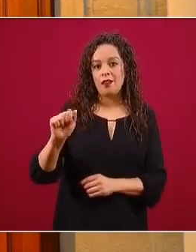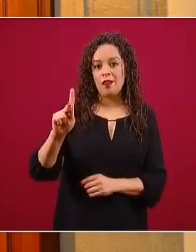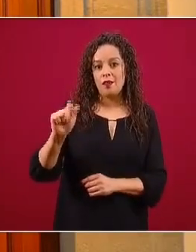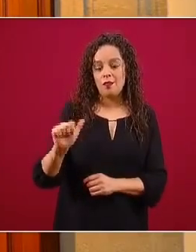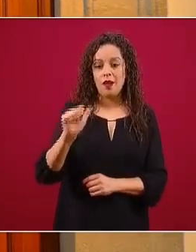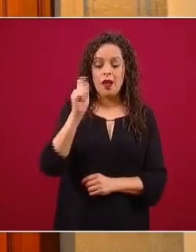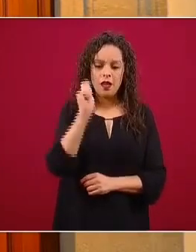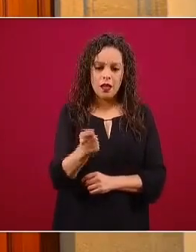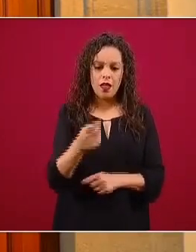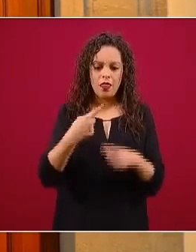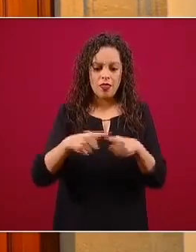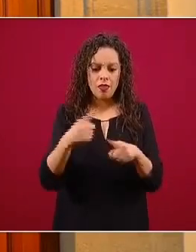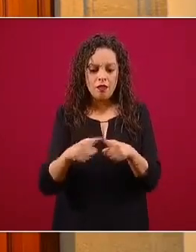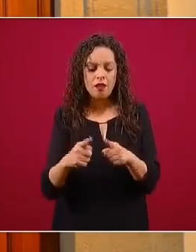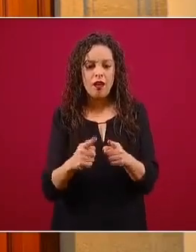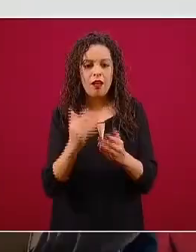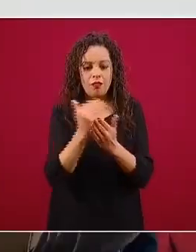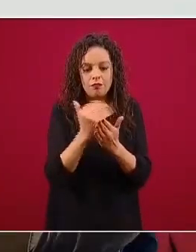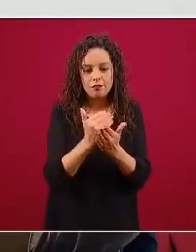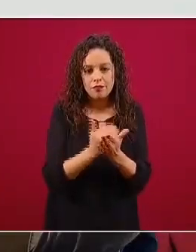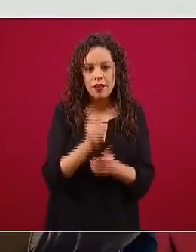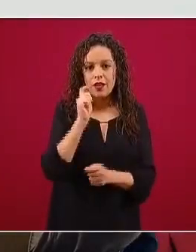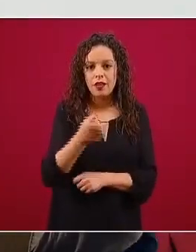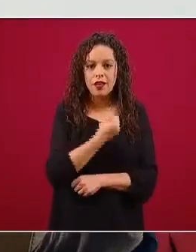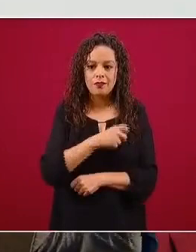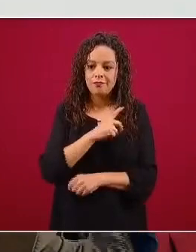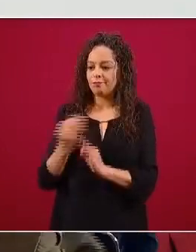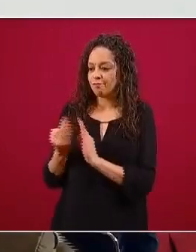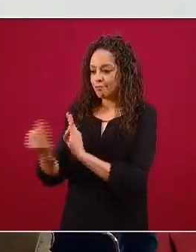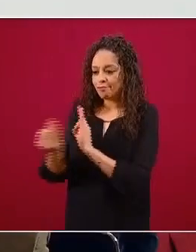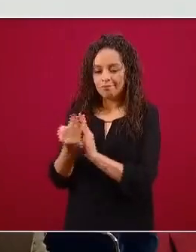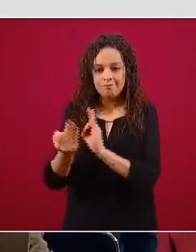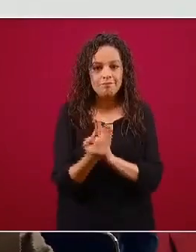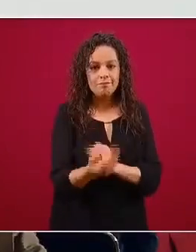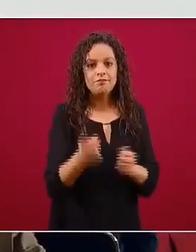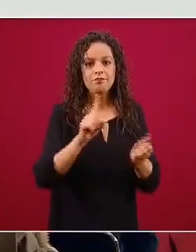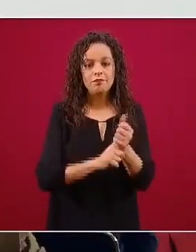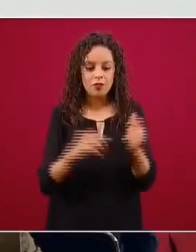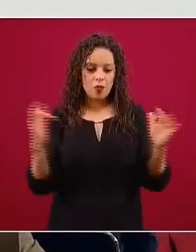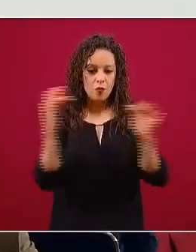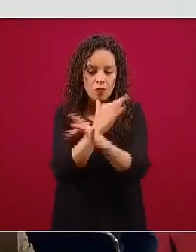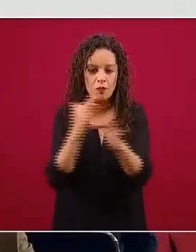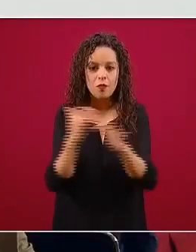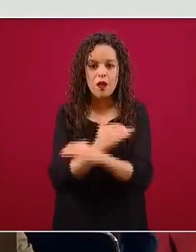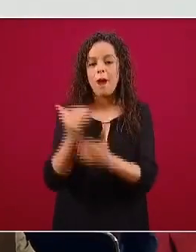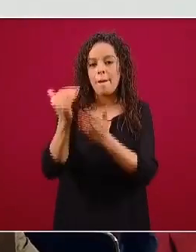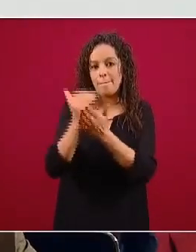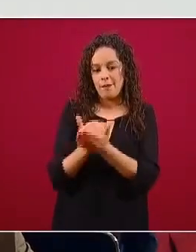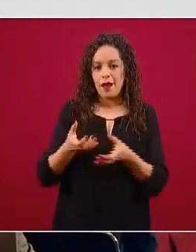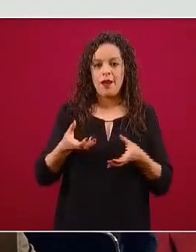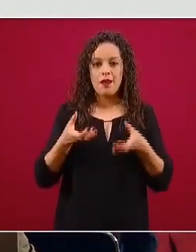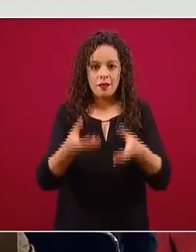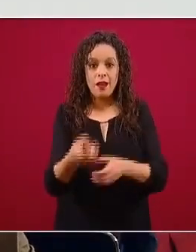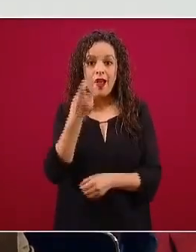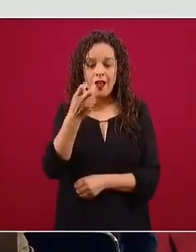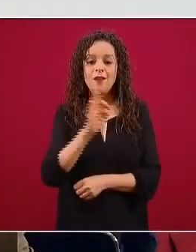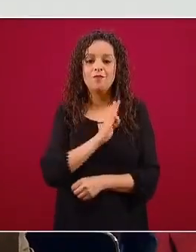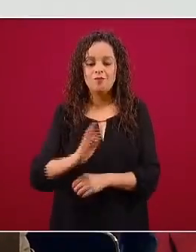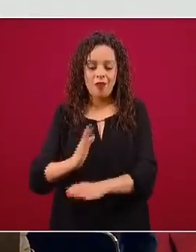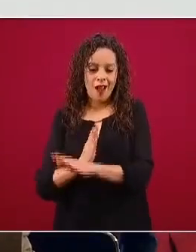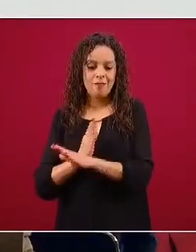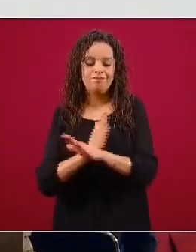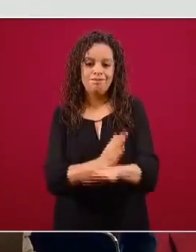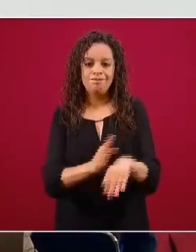de, en su momento, sana distancia, de limitación de la movilidad y por lo tanto de prevención de contagios,